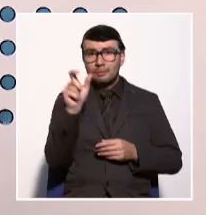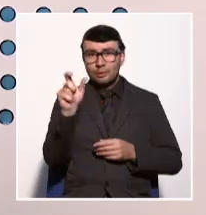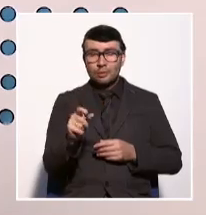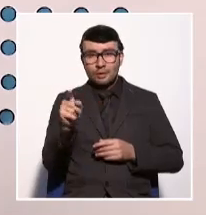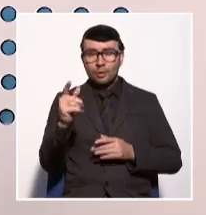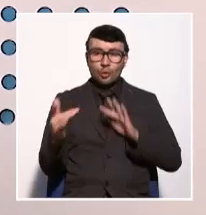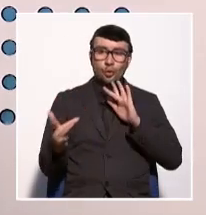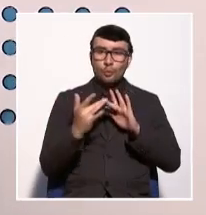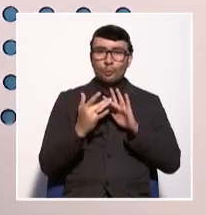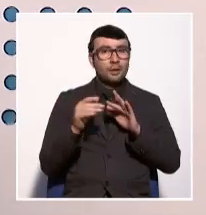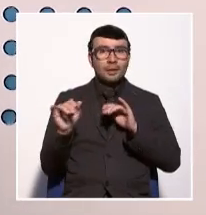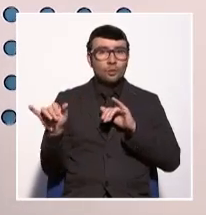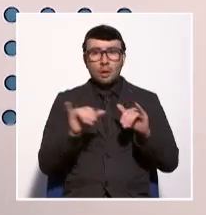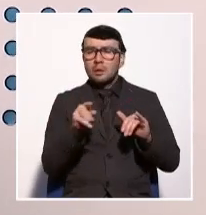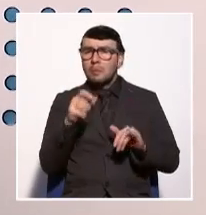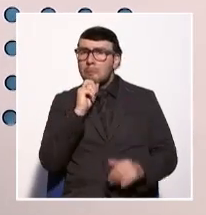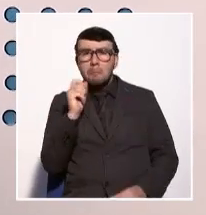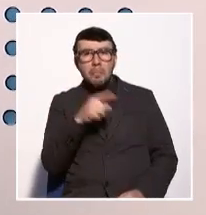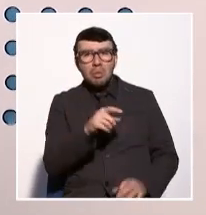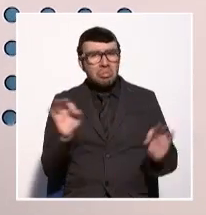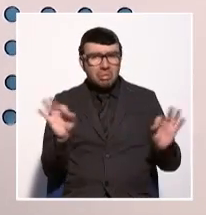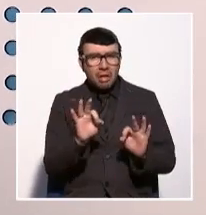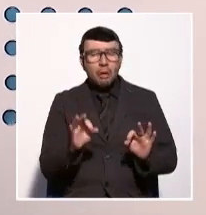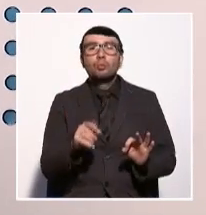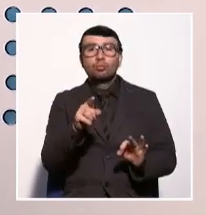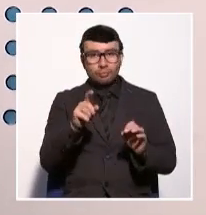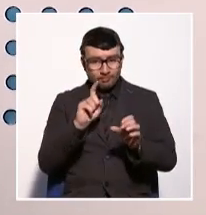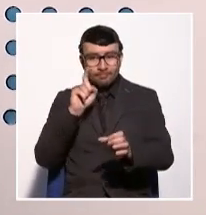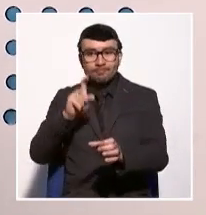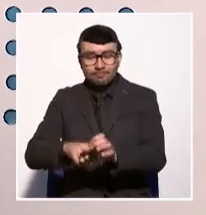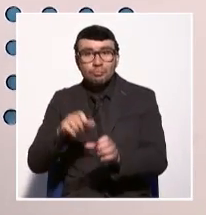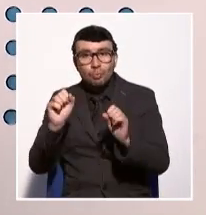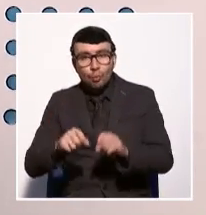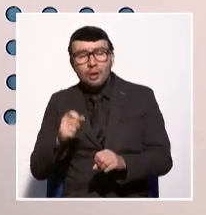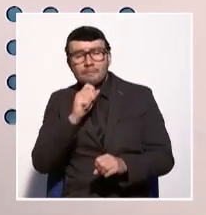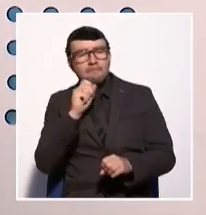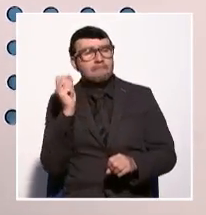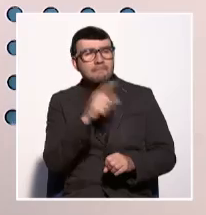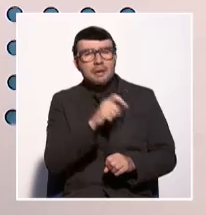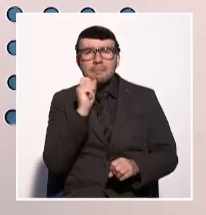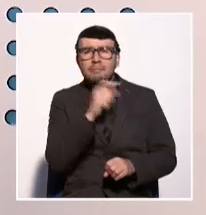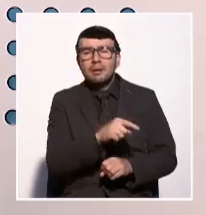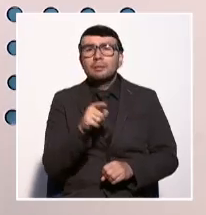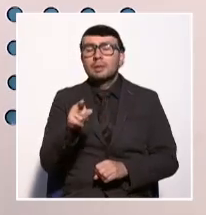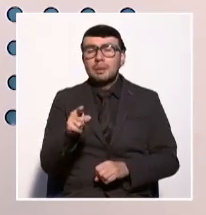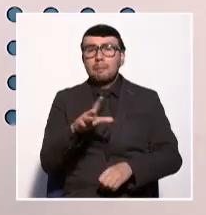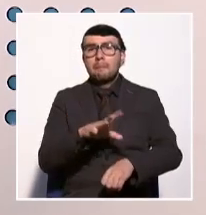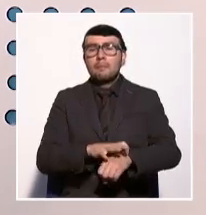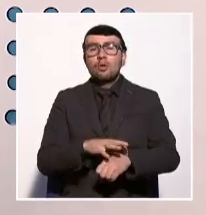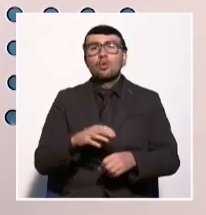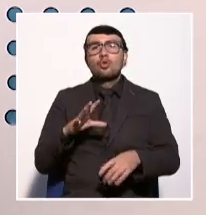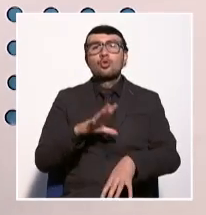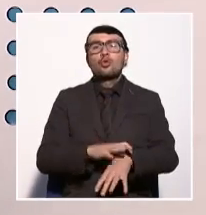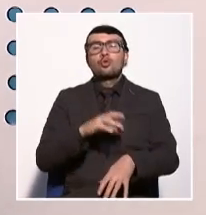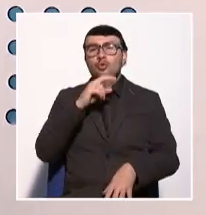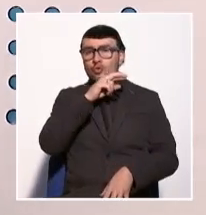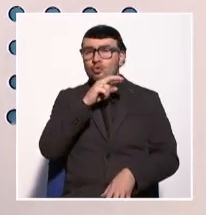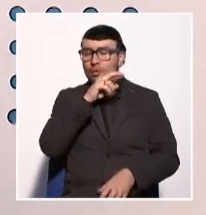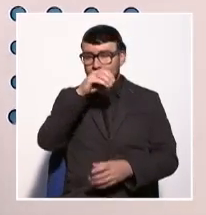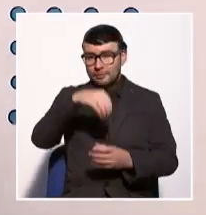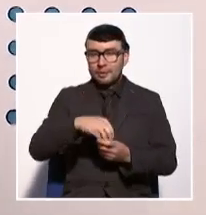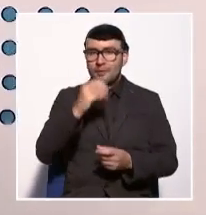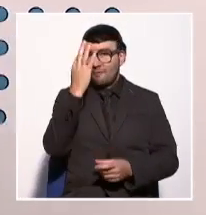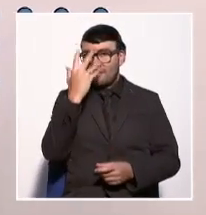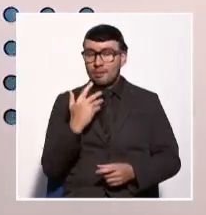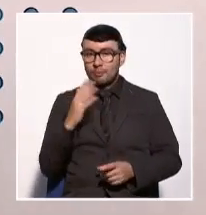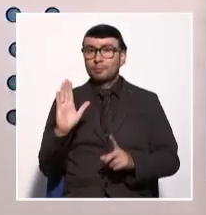comunicando que no hacen ninguna pregunta en el momento ustedes pueden hacer las preguntas por medio de medicamentos doctor rojas en facebook lite